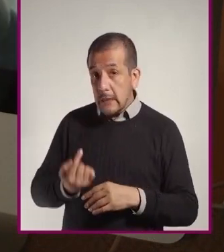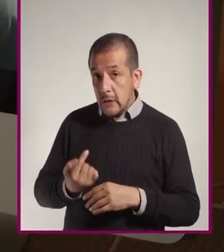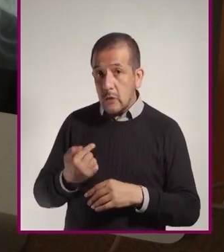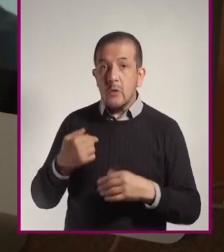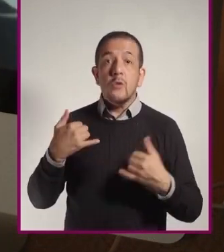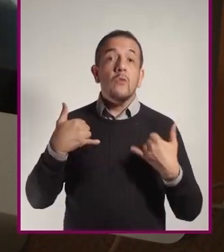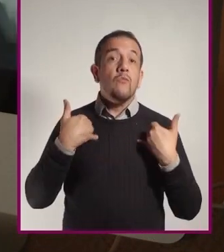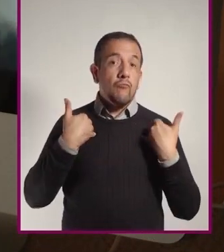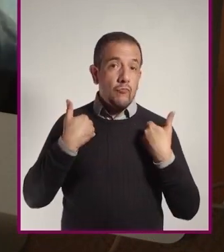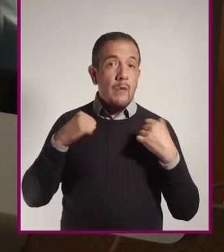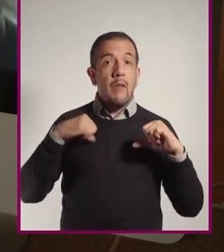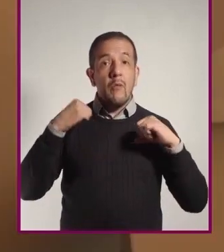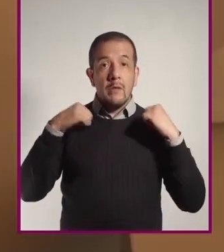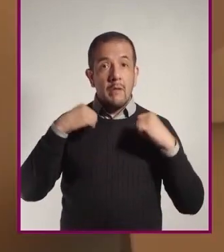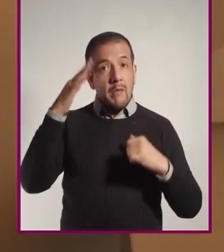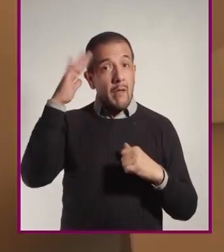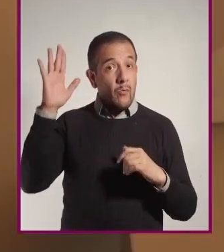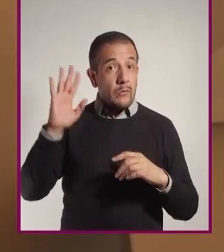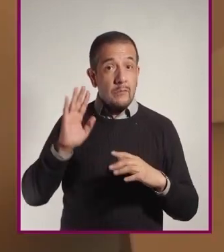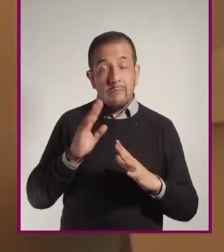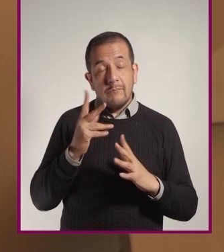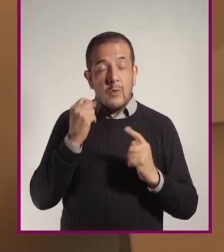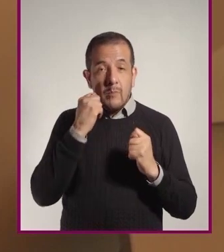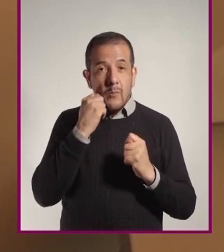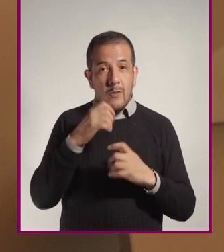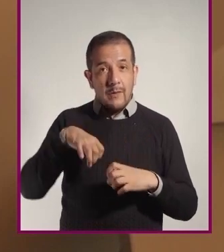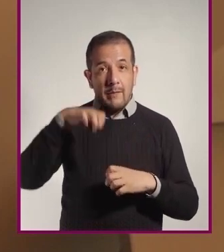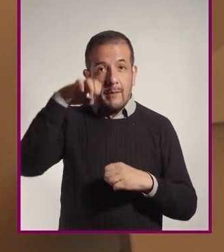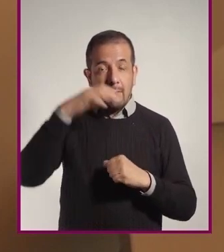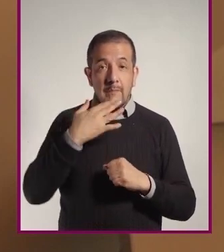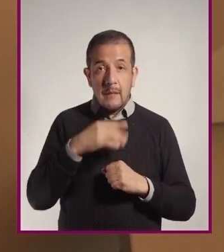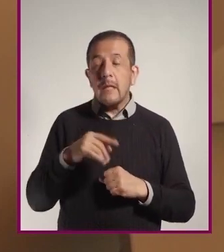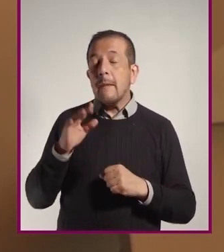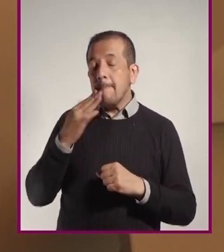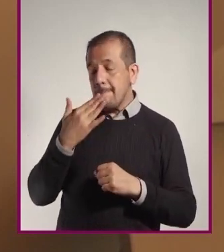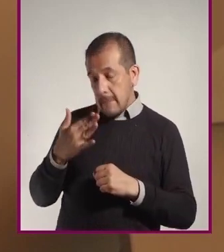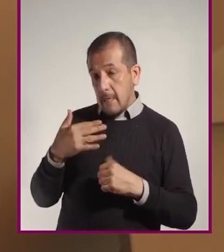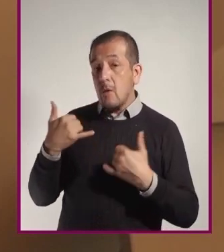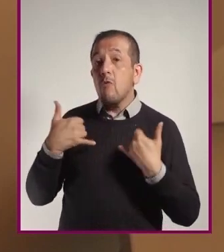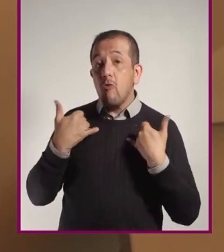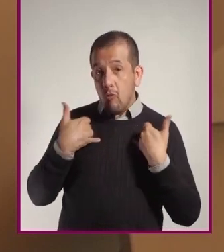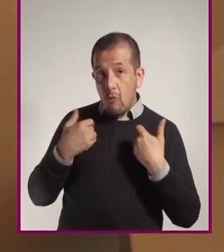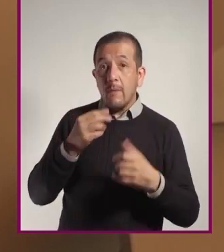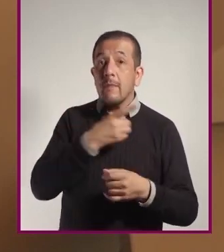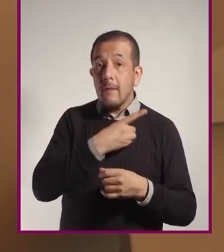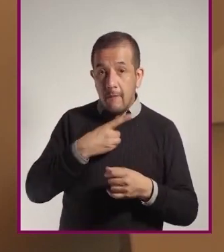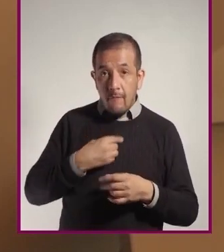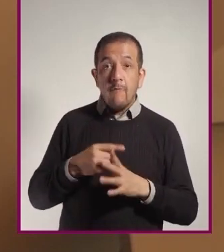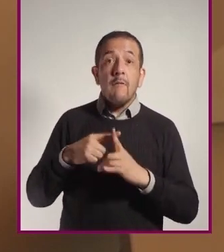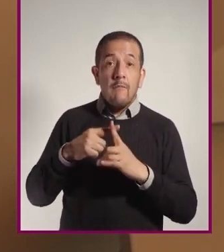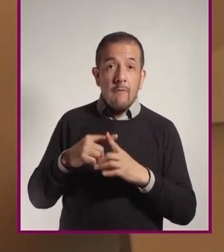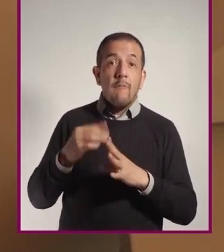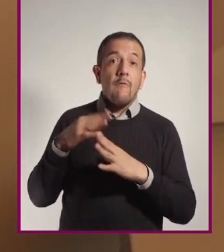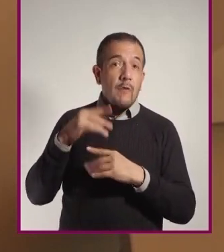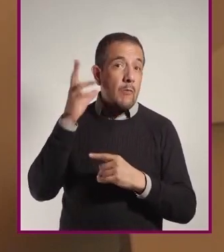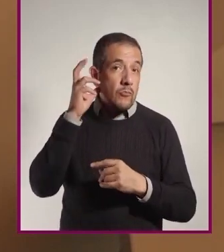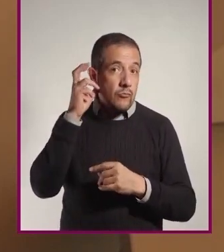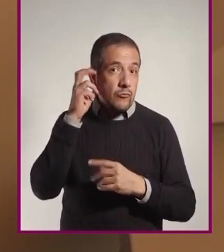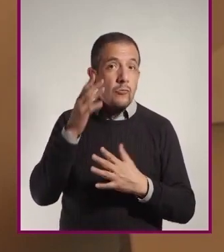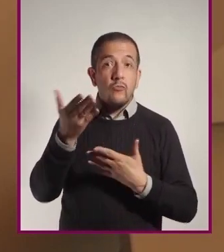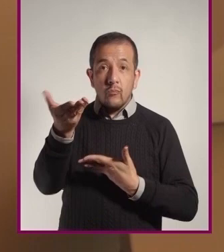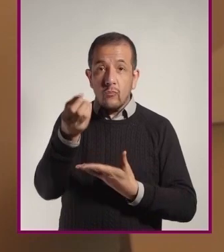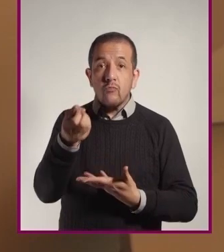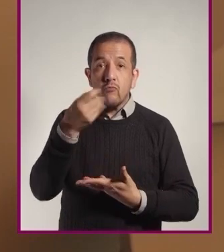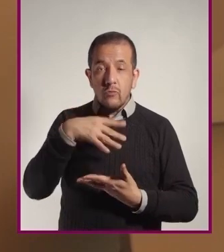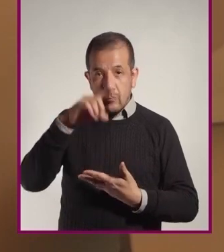un adulto, a cualquier edad. Con buenos cuidados aplicados desde la juventud, escuchando música a un volumen razonable y siguiendo todas las indicaciones que nos acabas de